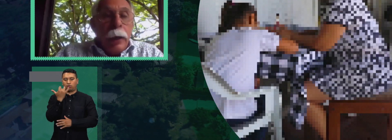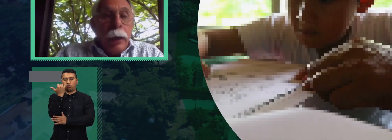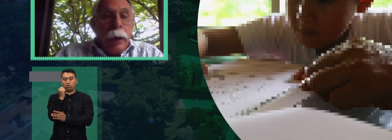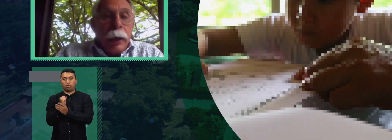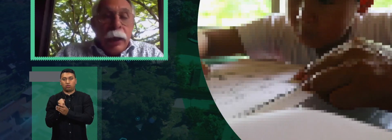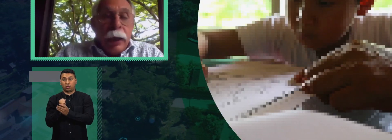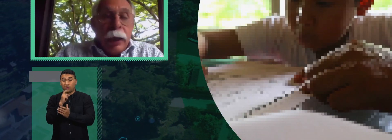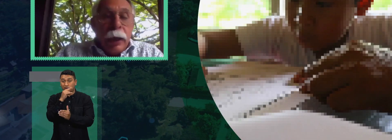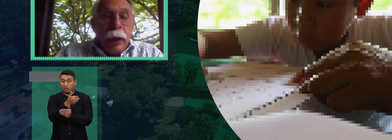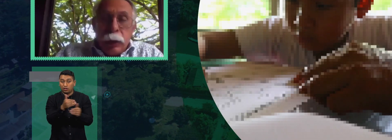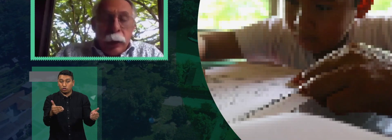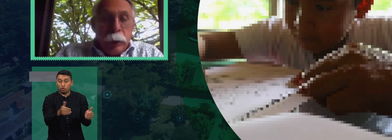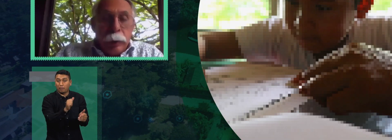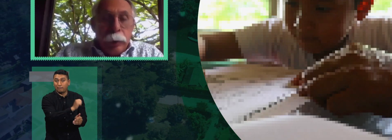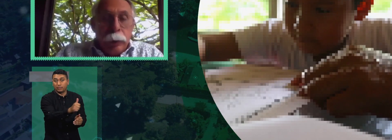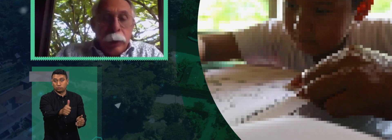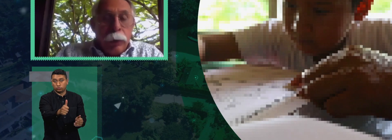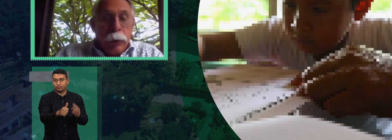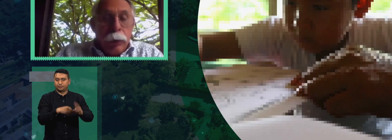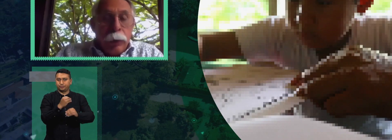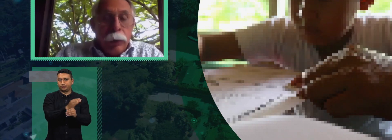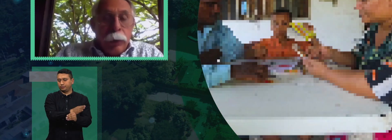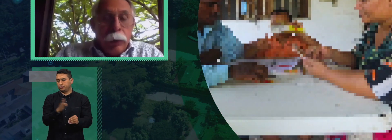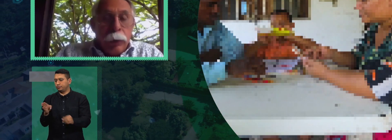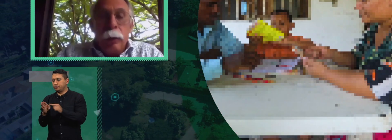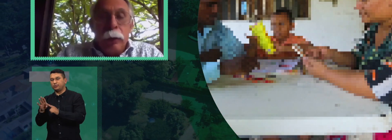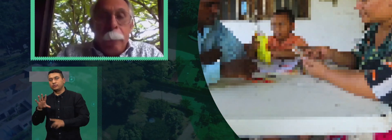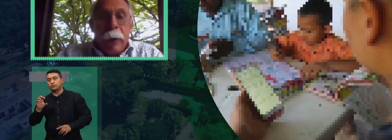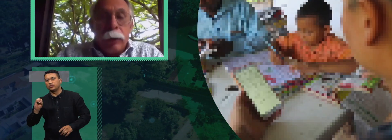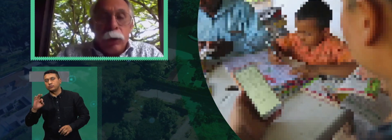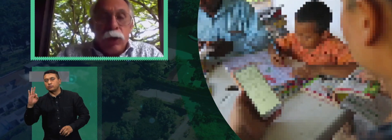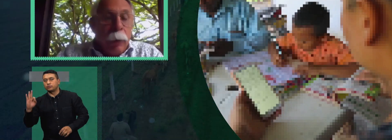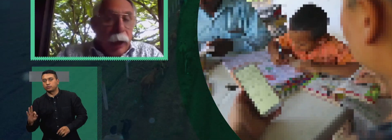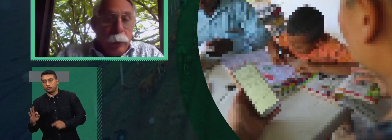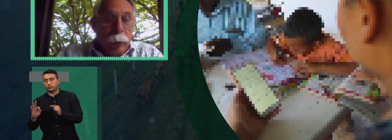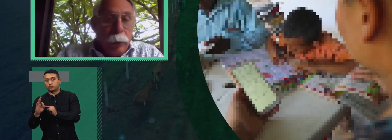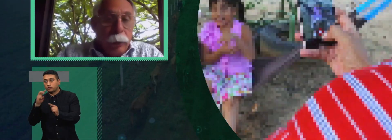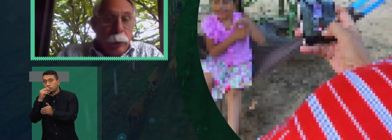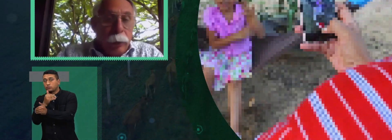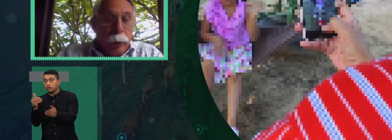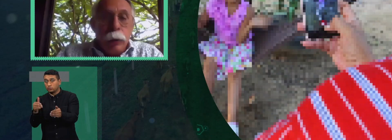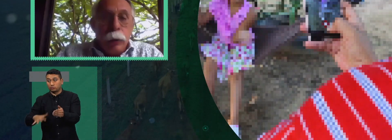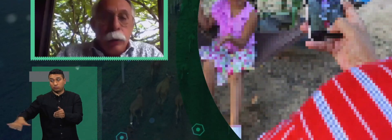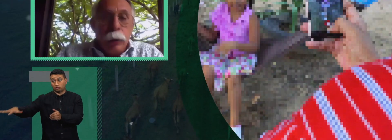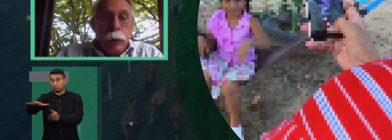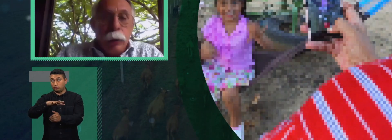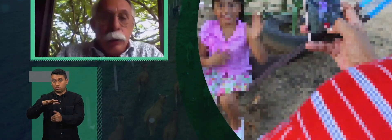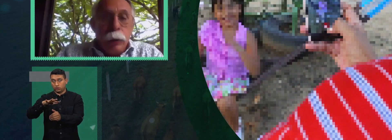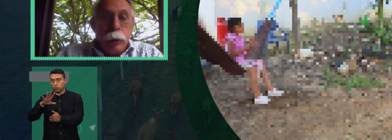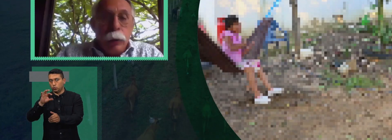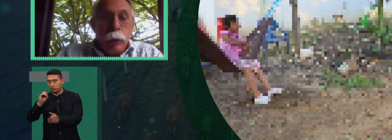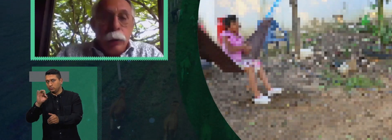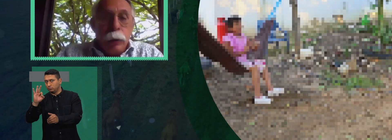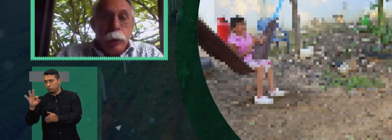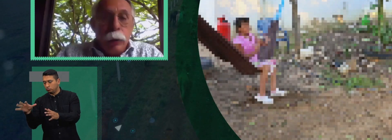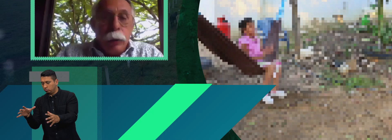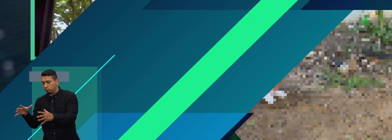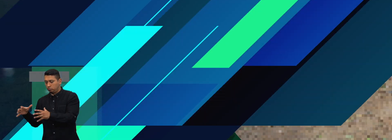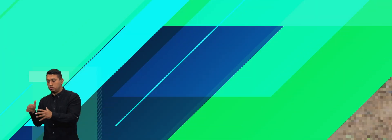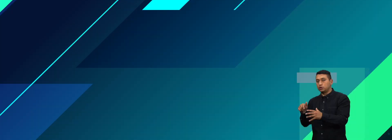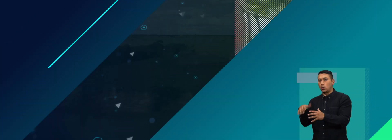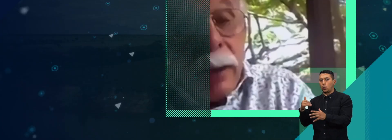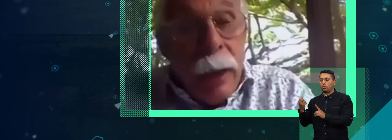Y casi el 50% de los niños han tenido un impacto severo en su desempeño